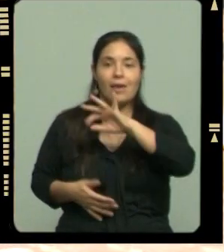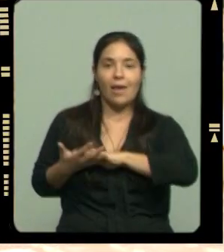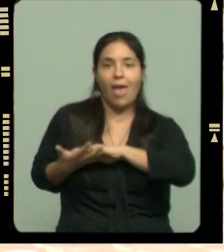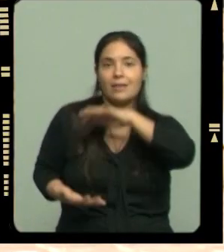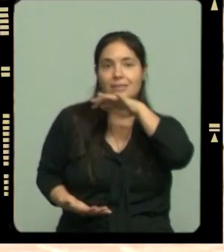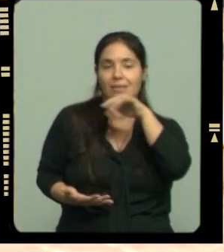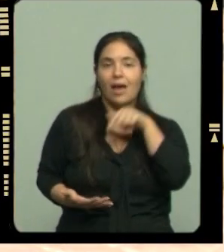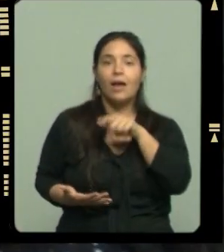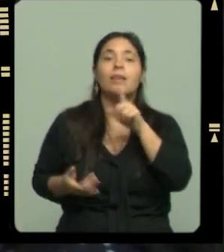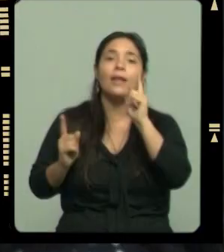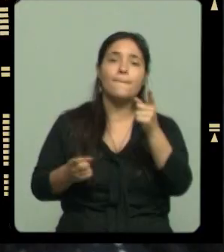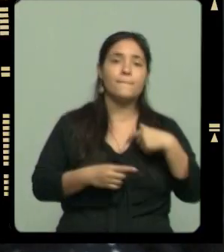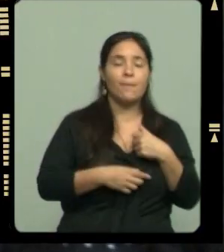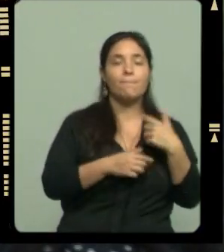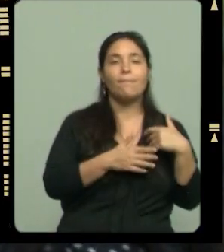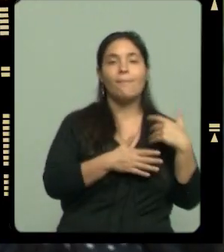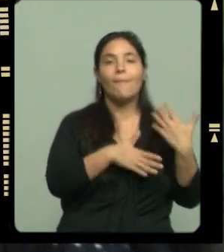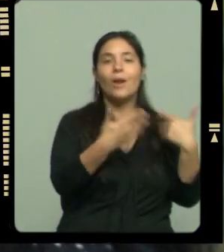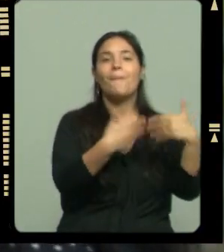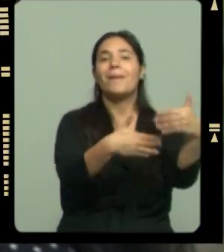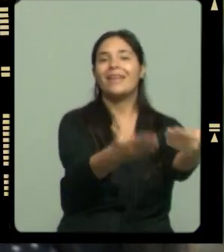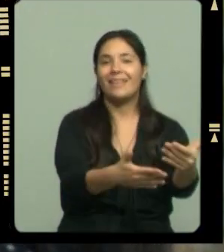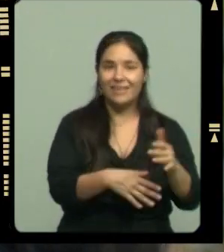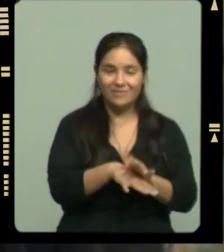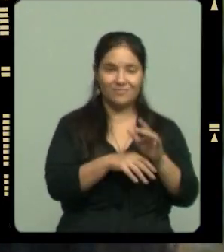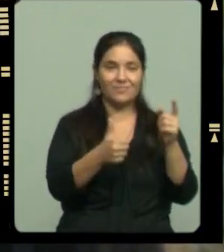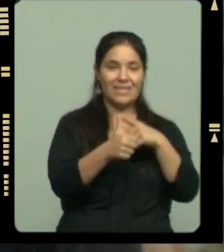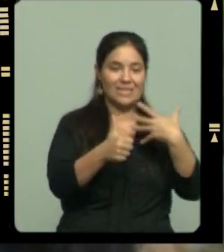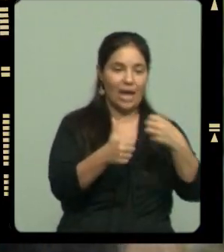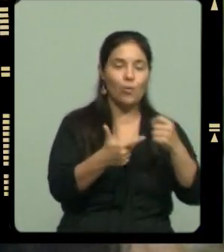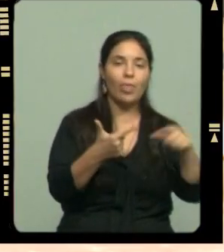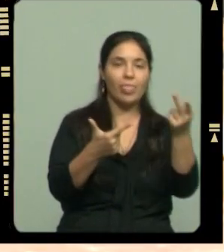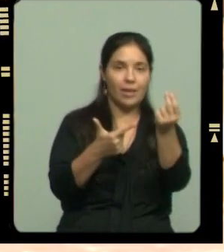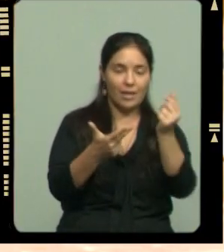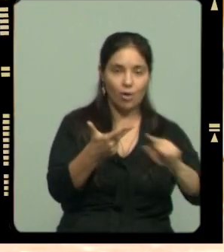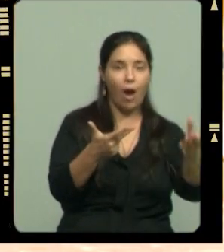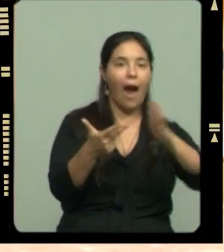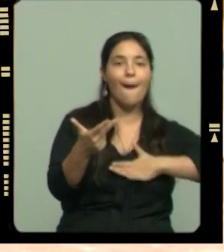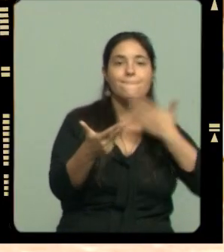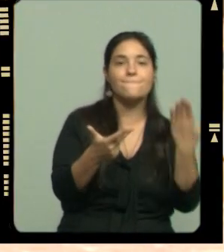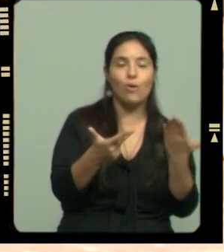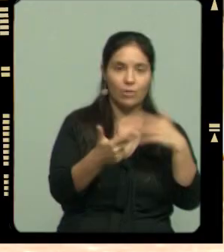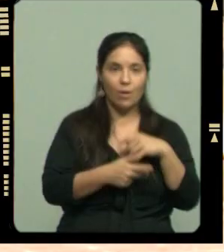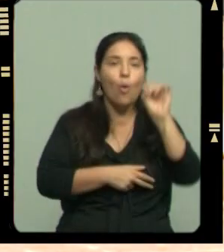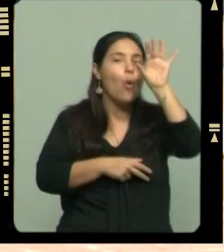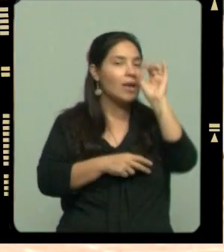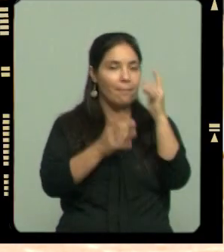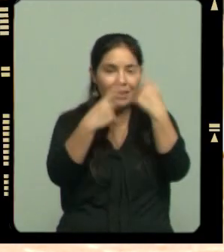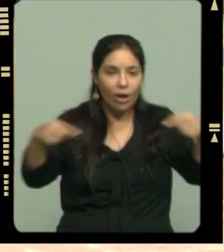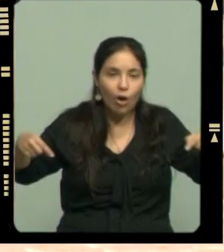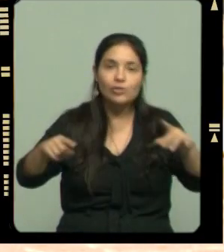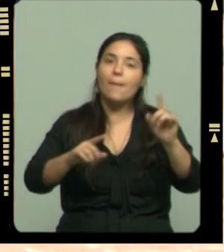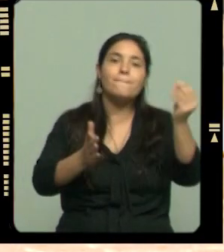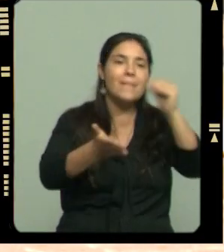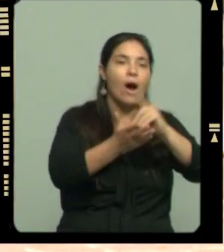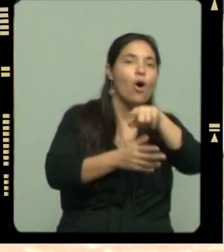por el de prosperidad, donde la prosperidad es salud, dinero y amor, podríamos decir, como dicen en un brindis. Claro. No es lo estrictamente material, sino va por otro